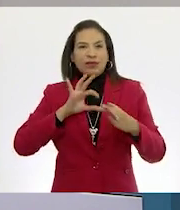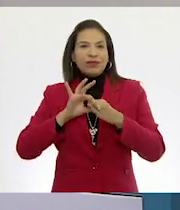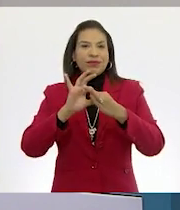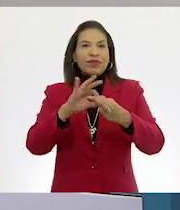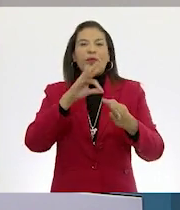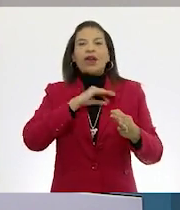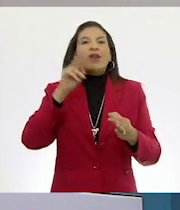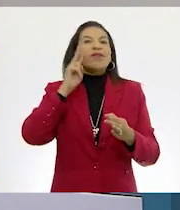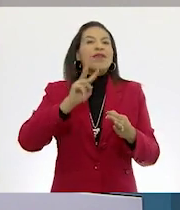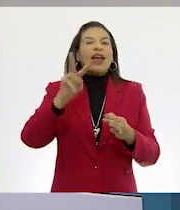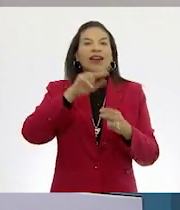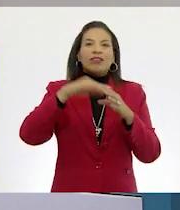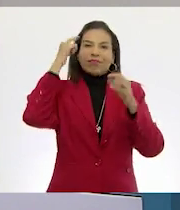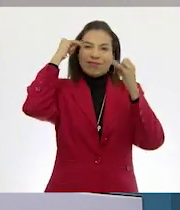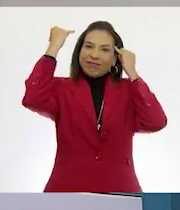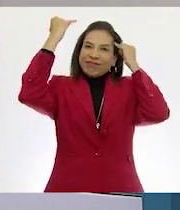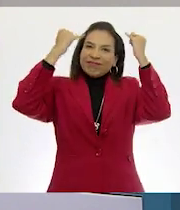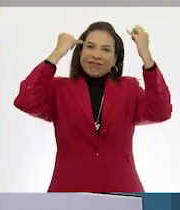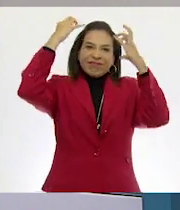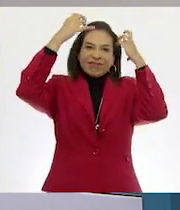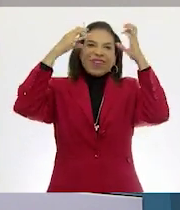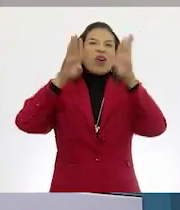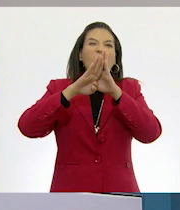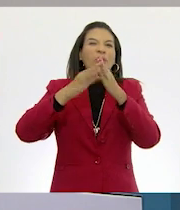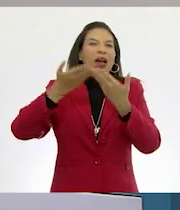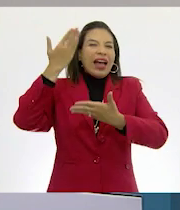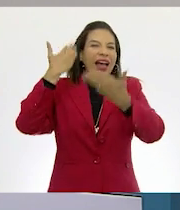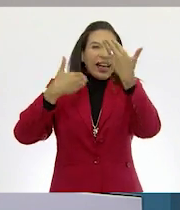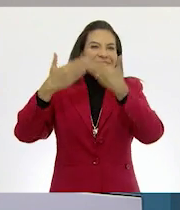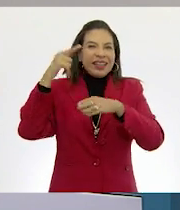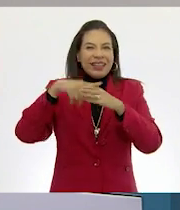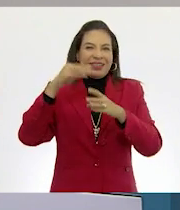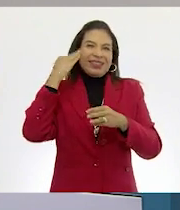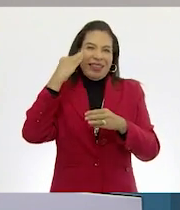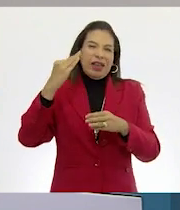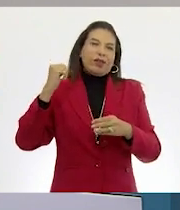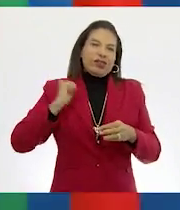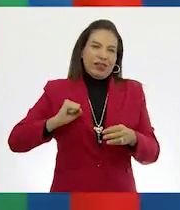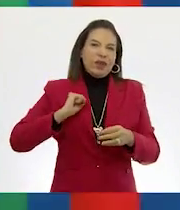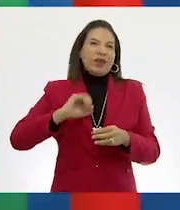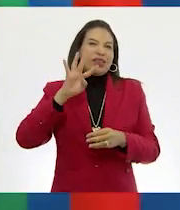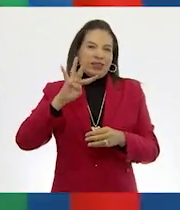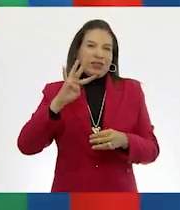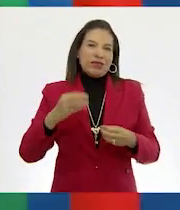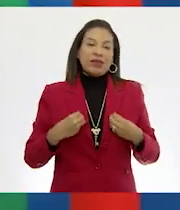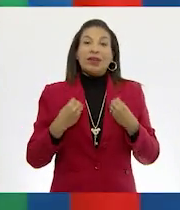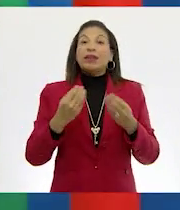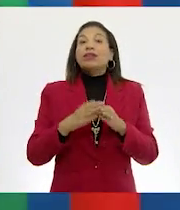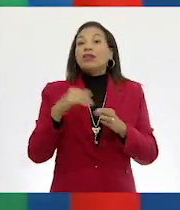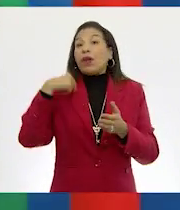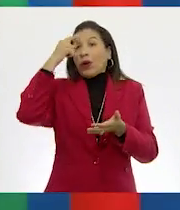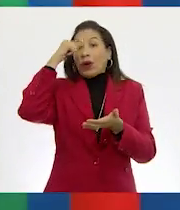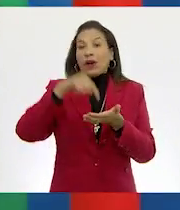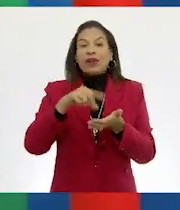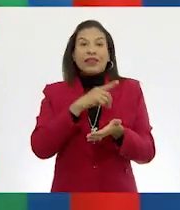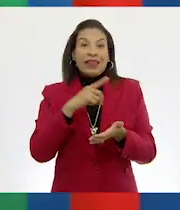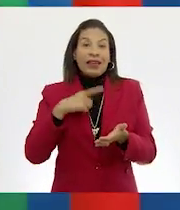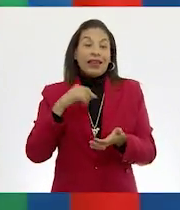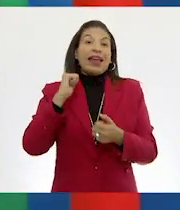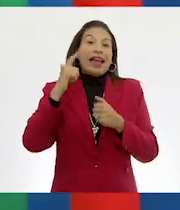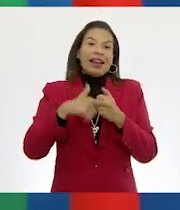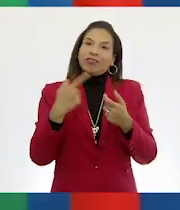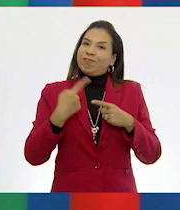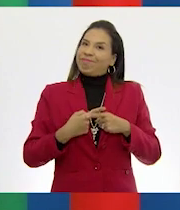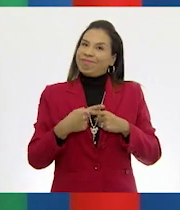para poder ver con nuestra imaginación cómo era la cotidianidad del siglo XIX. Pues yo creo que debería de ser